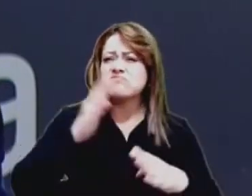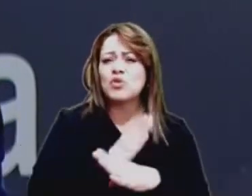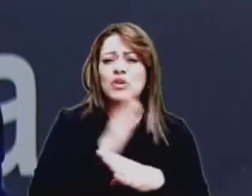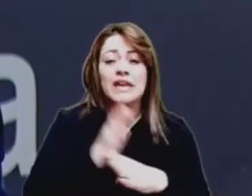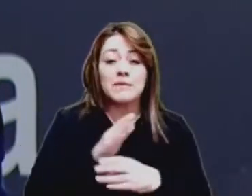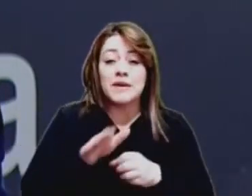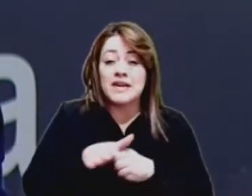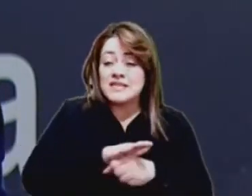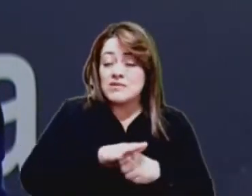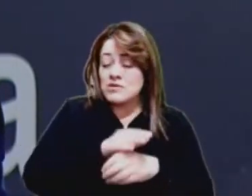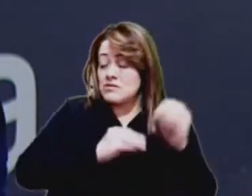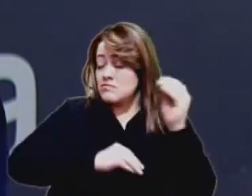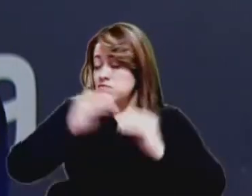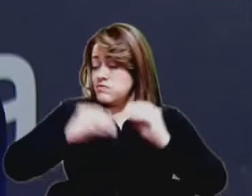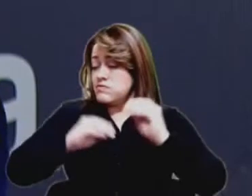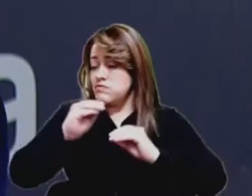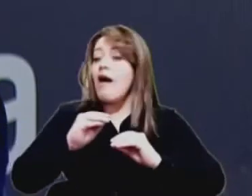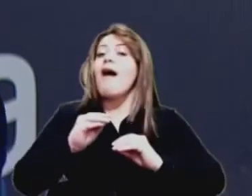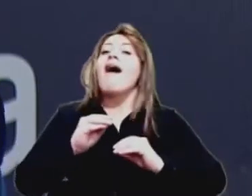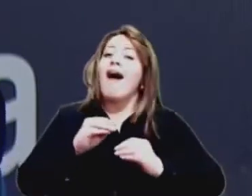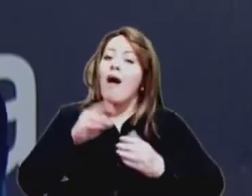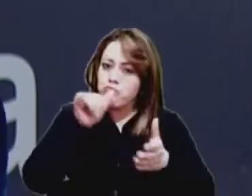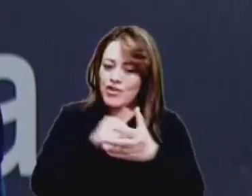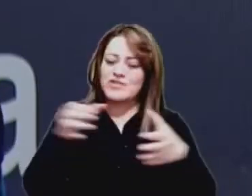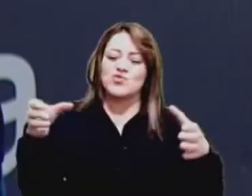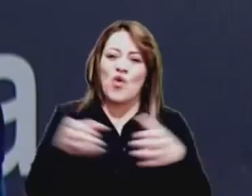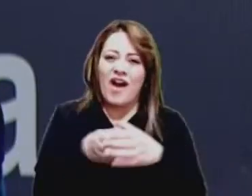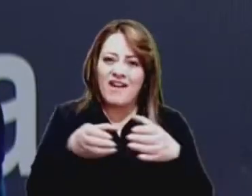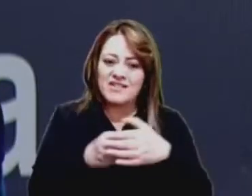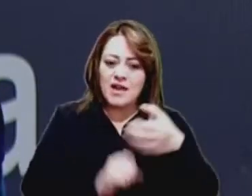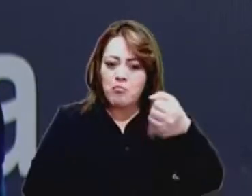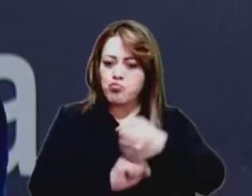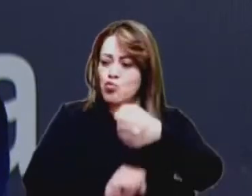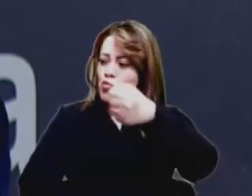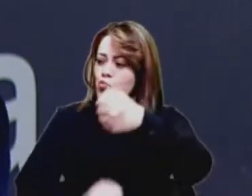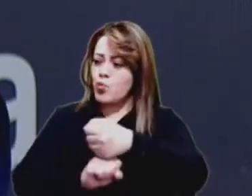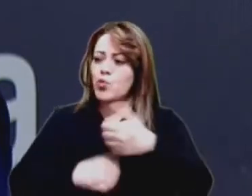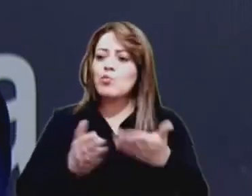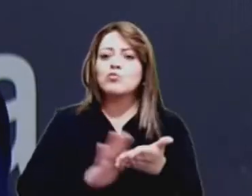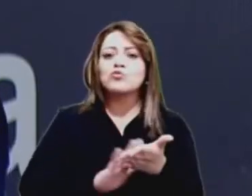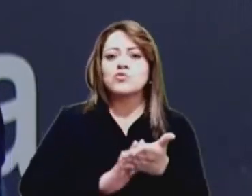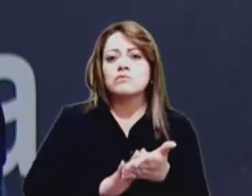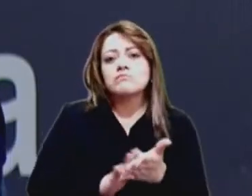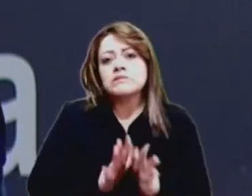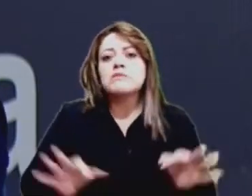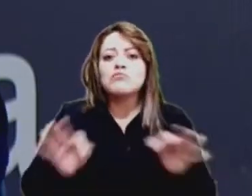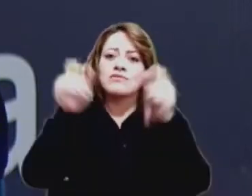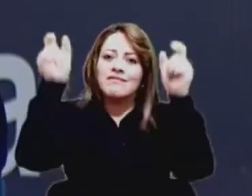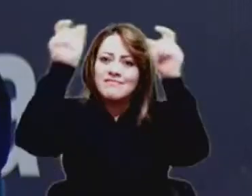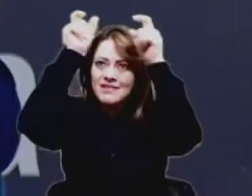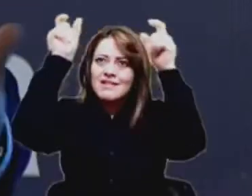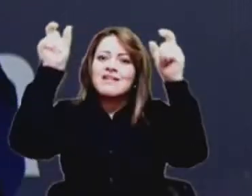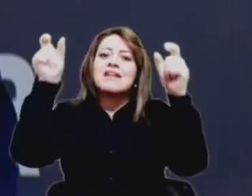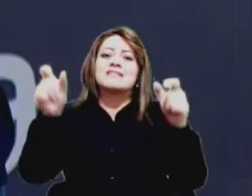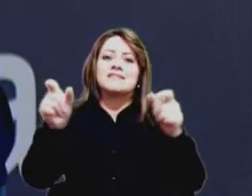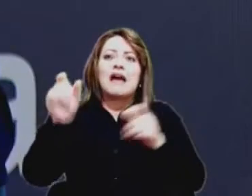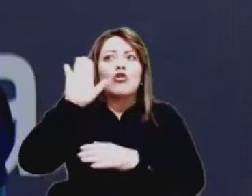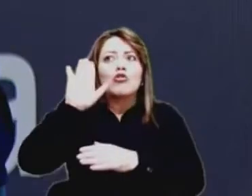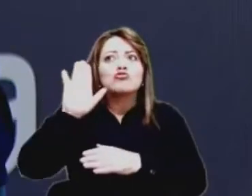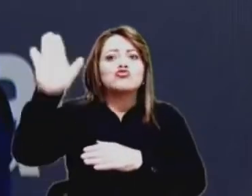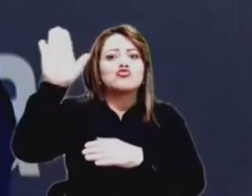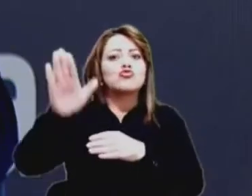presentar entre el estado pensamos que es mejor que el estado arregle sus conflictos de manera extrajudicial y que no